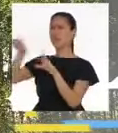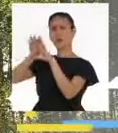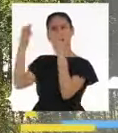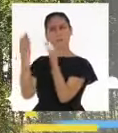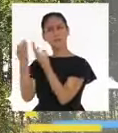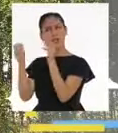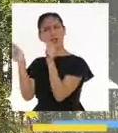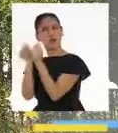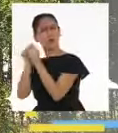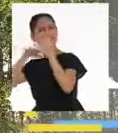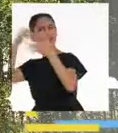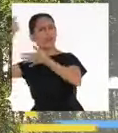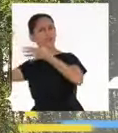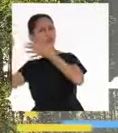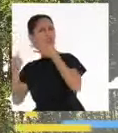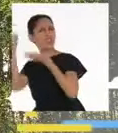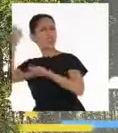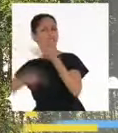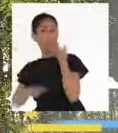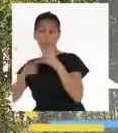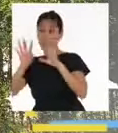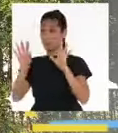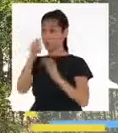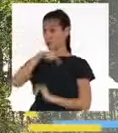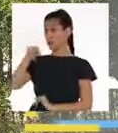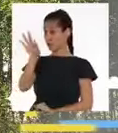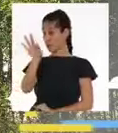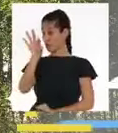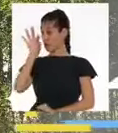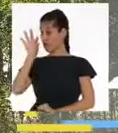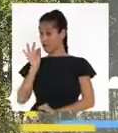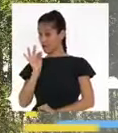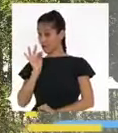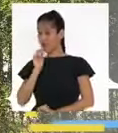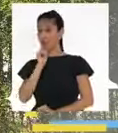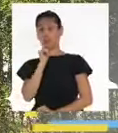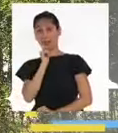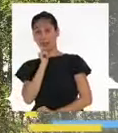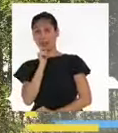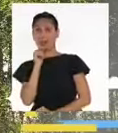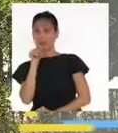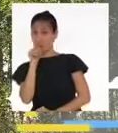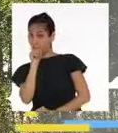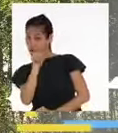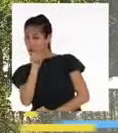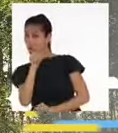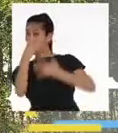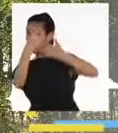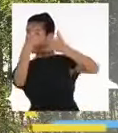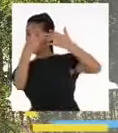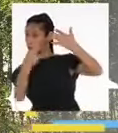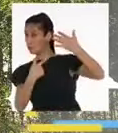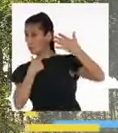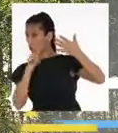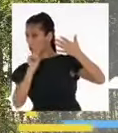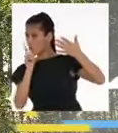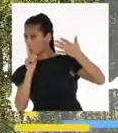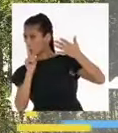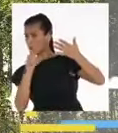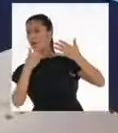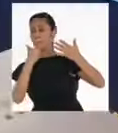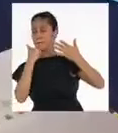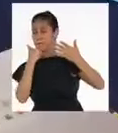a lo mejor deciden realizar la actividad menos preferida para así aprender a jugar más juegos